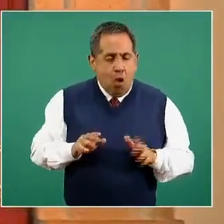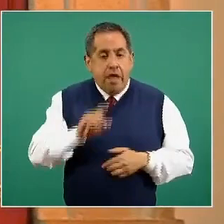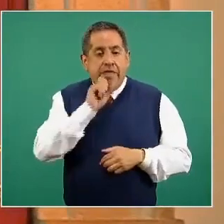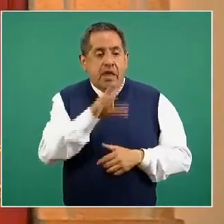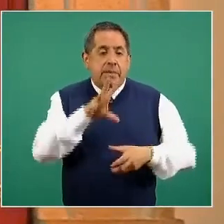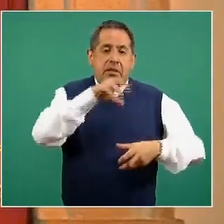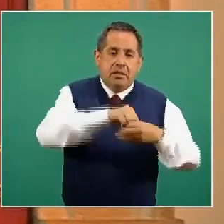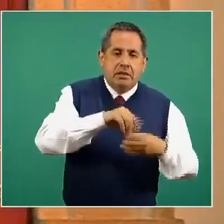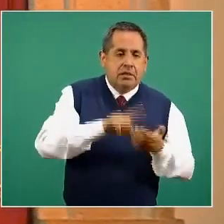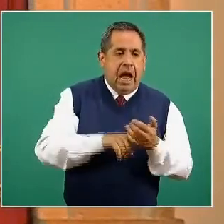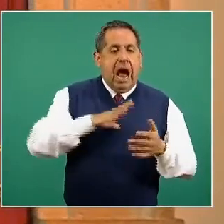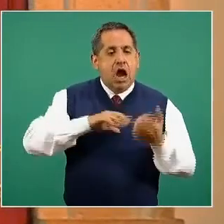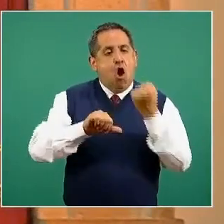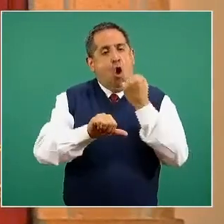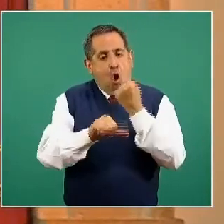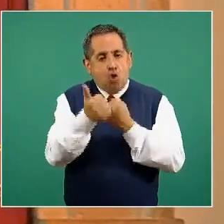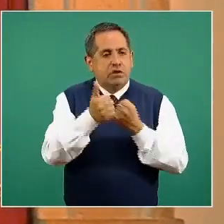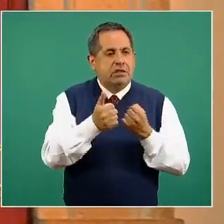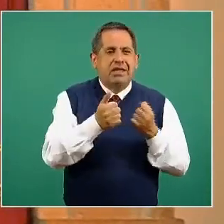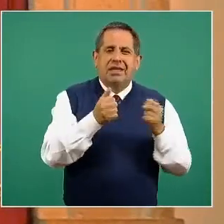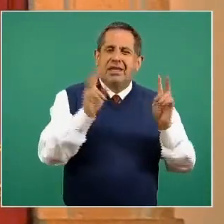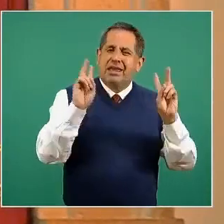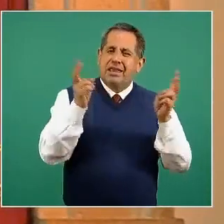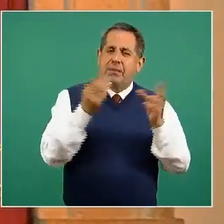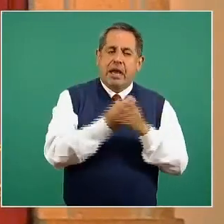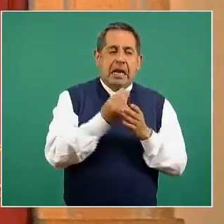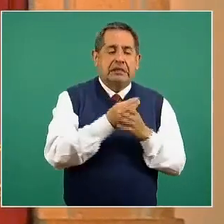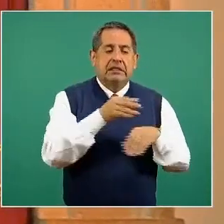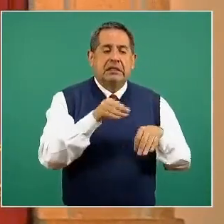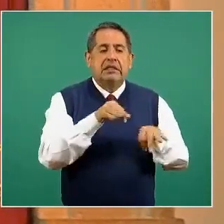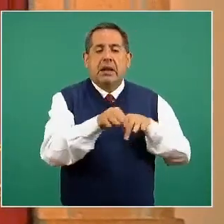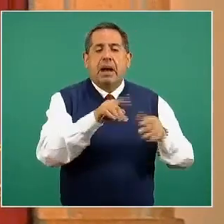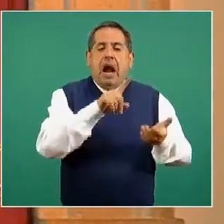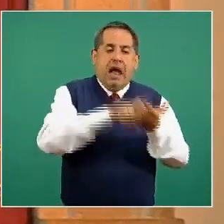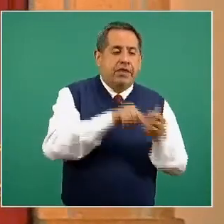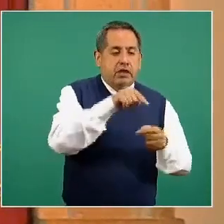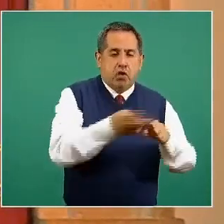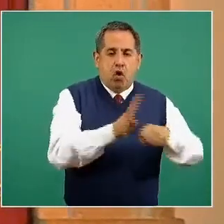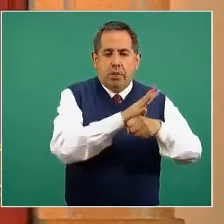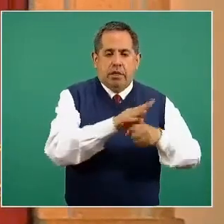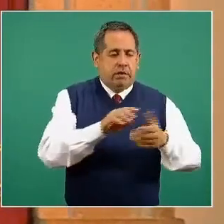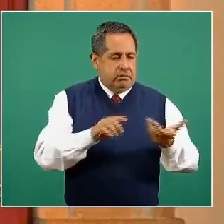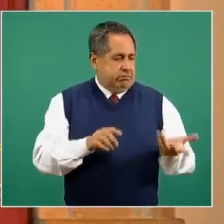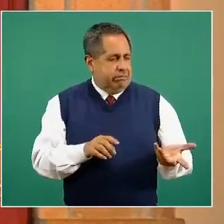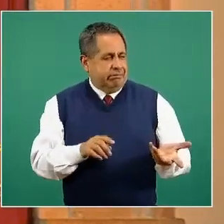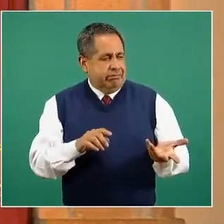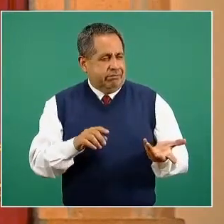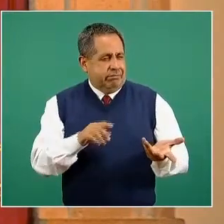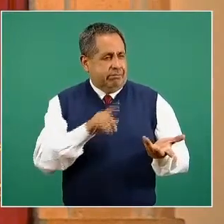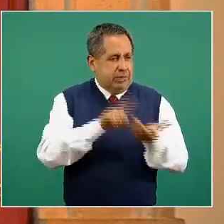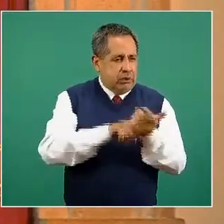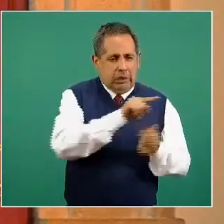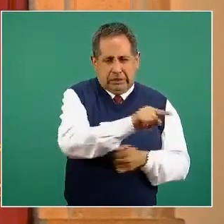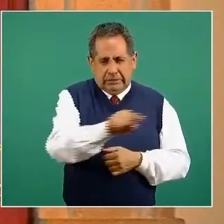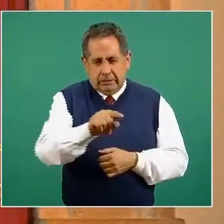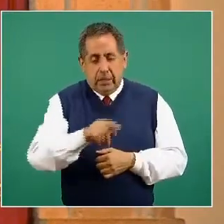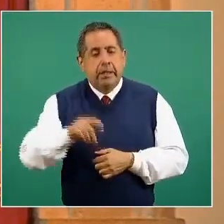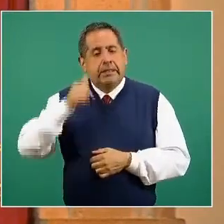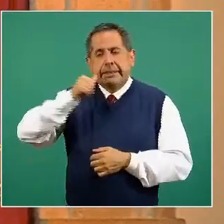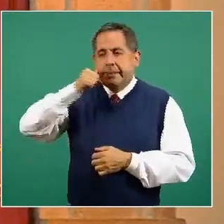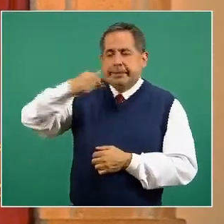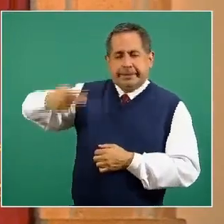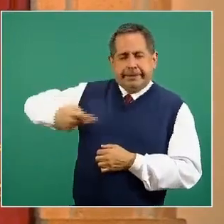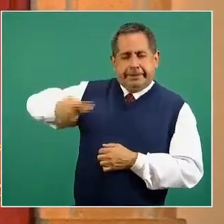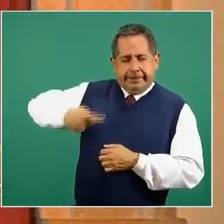sino 11 categorías laborales que están en las unidades clínicas COVID. Asimismo, recordar, nos lo han preguntado en